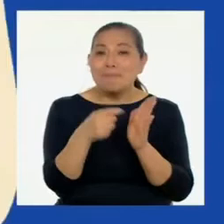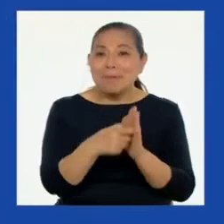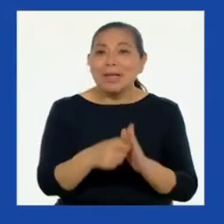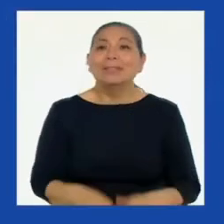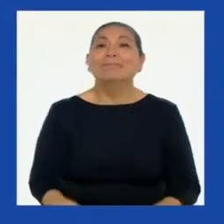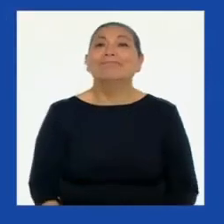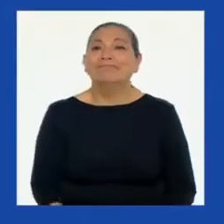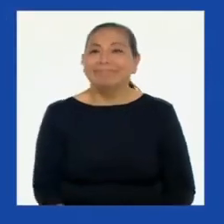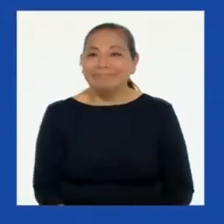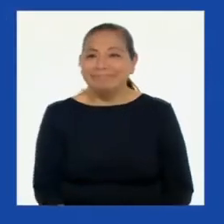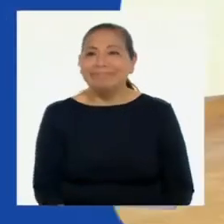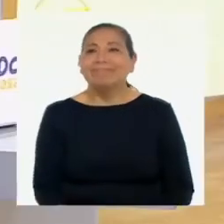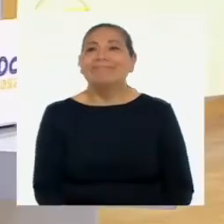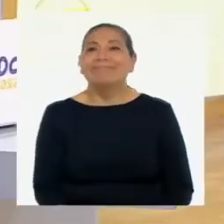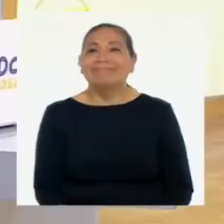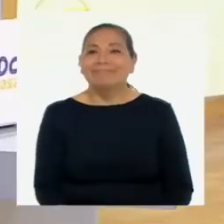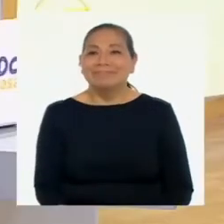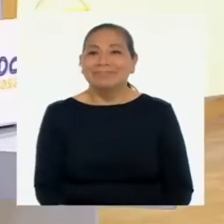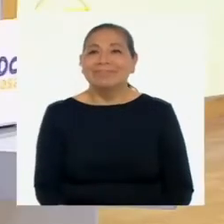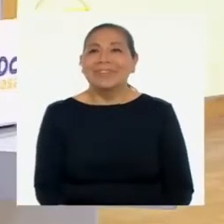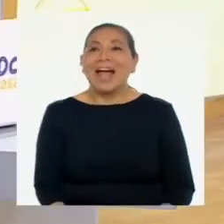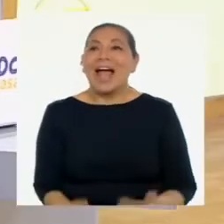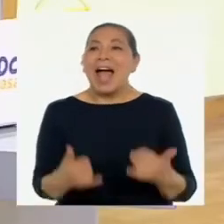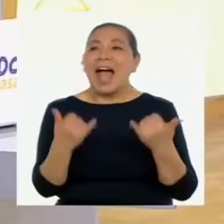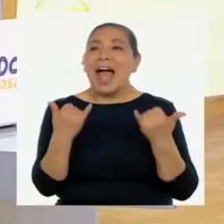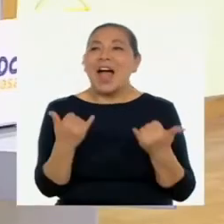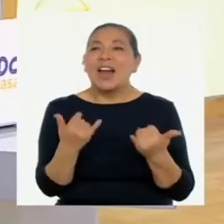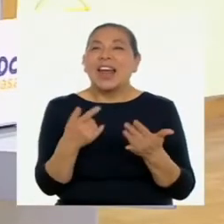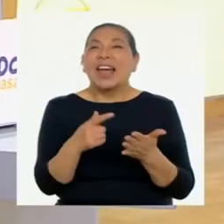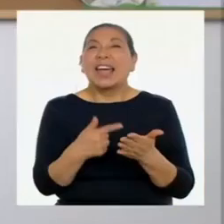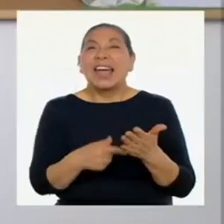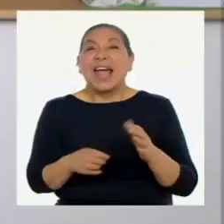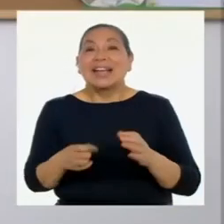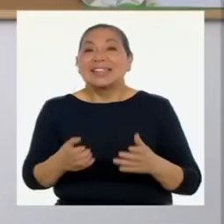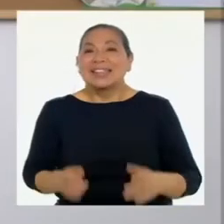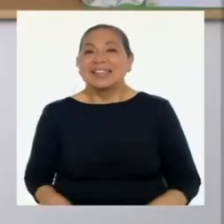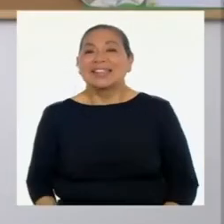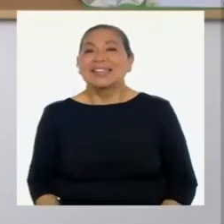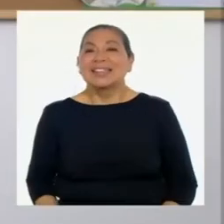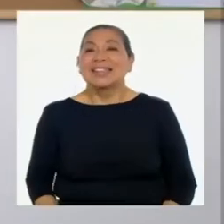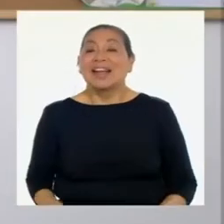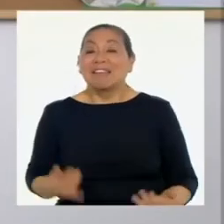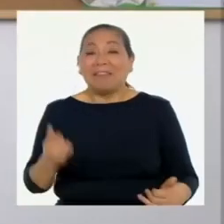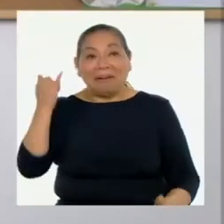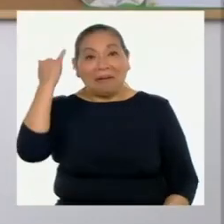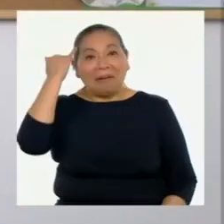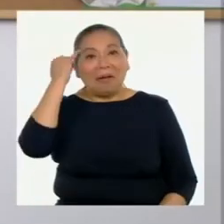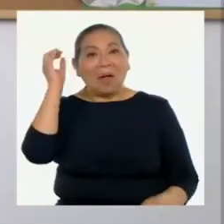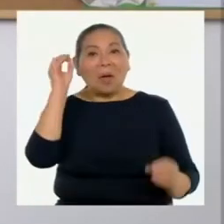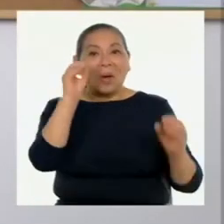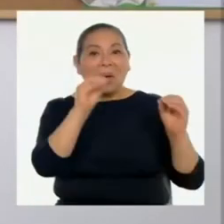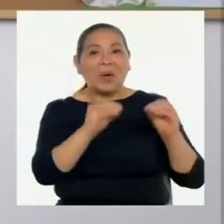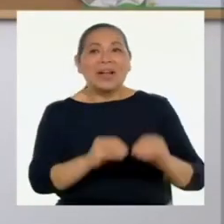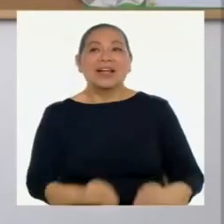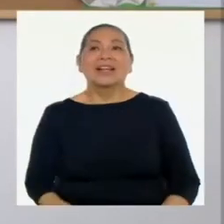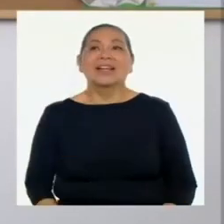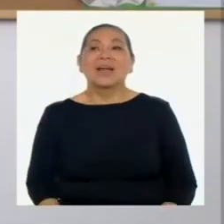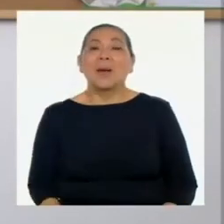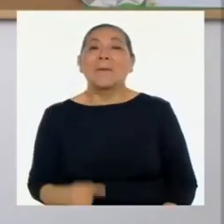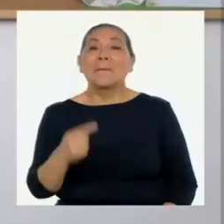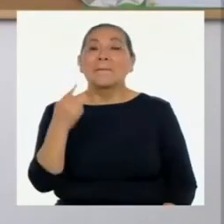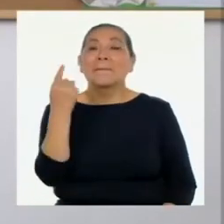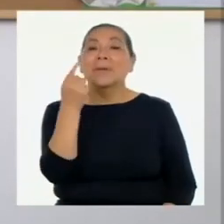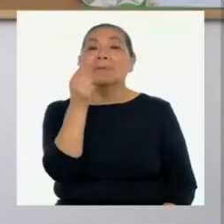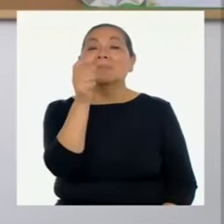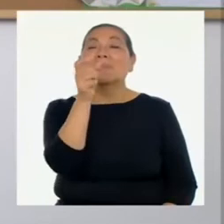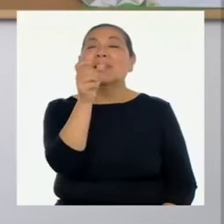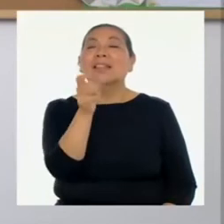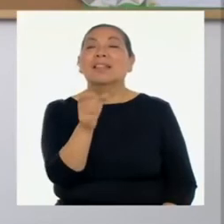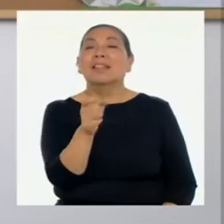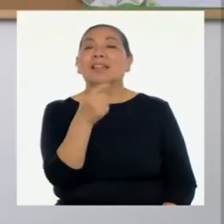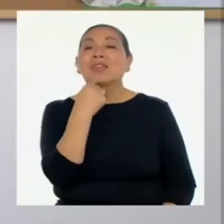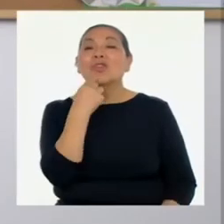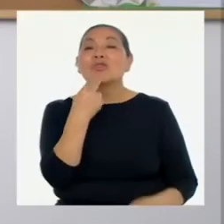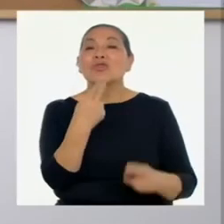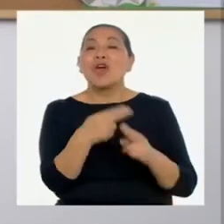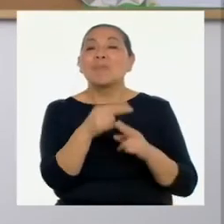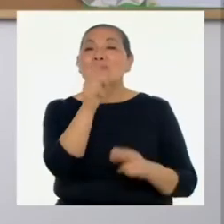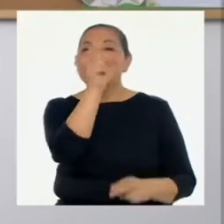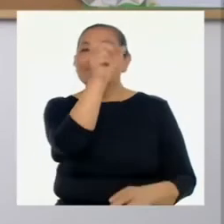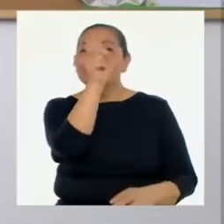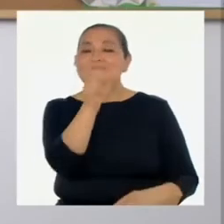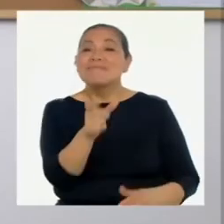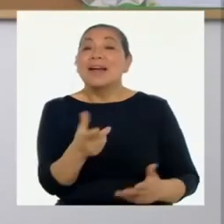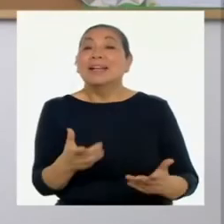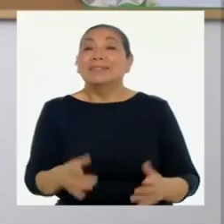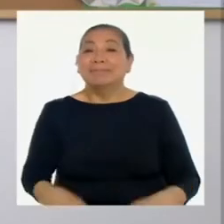De acuerdo. ¿Y ahora qué vamos a hacer? Con estas ideas plantearemos la primera versión de nuestro